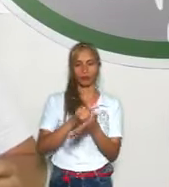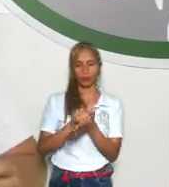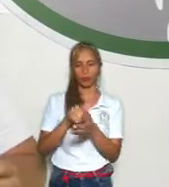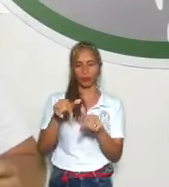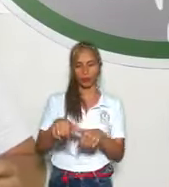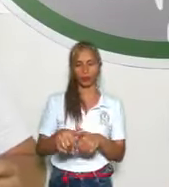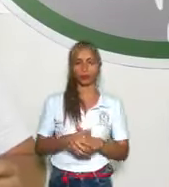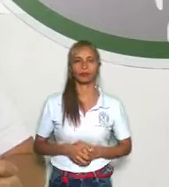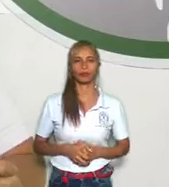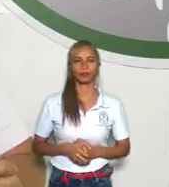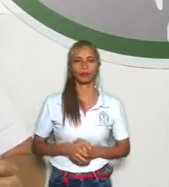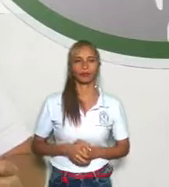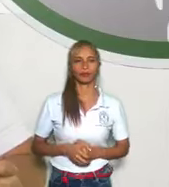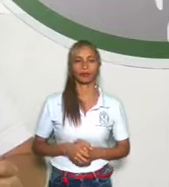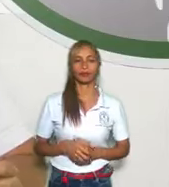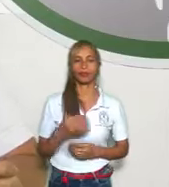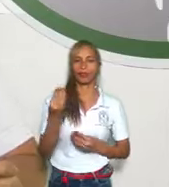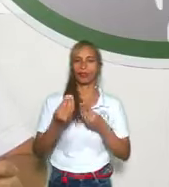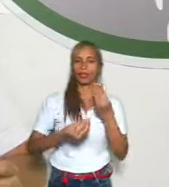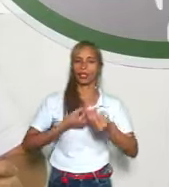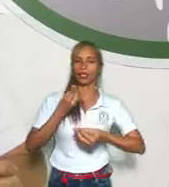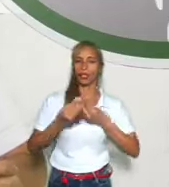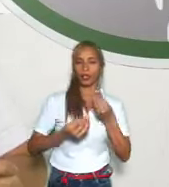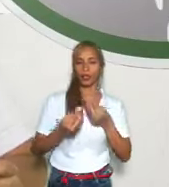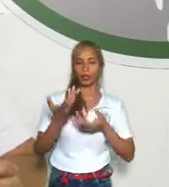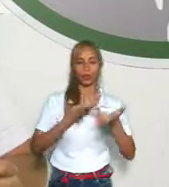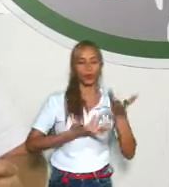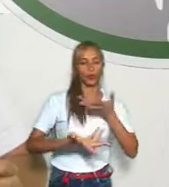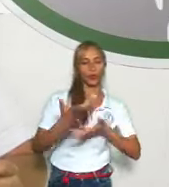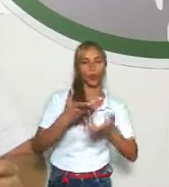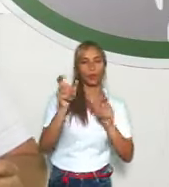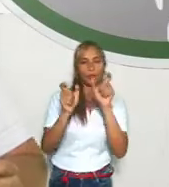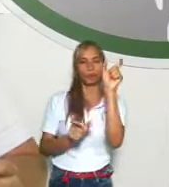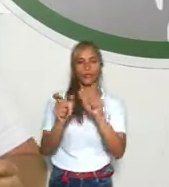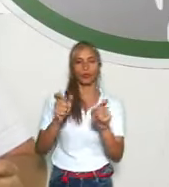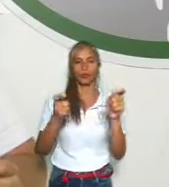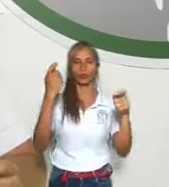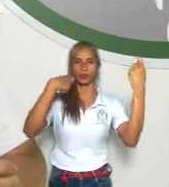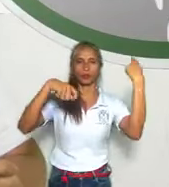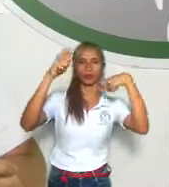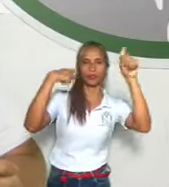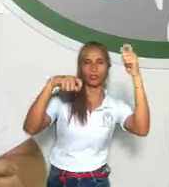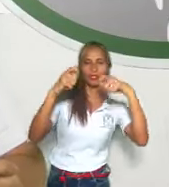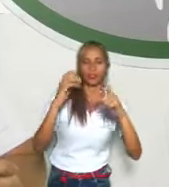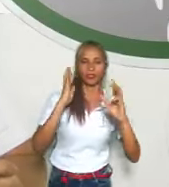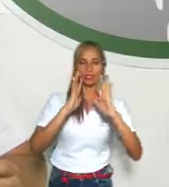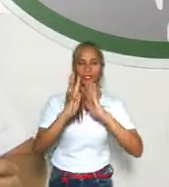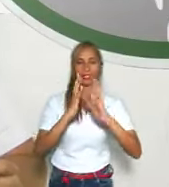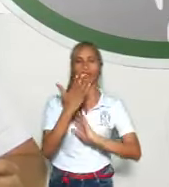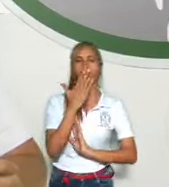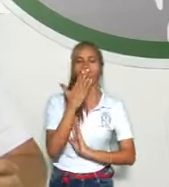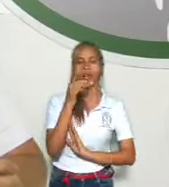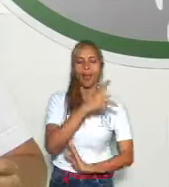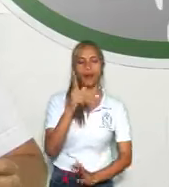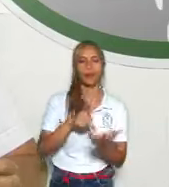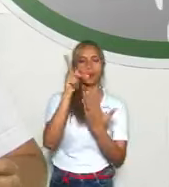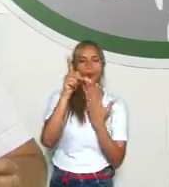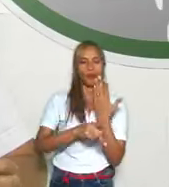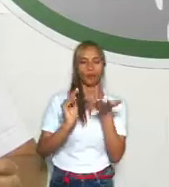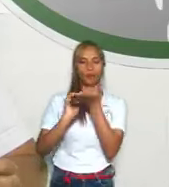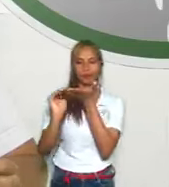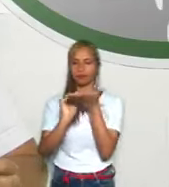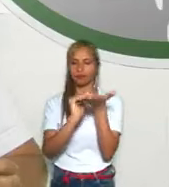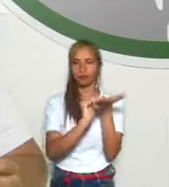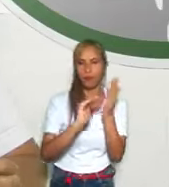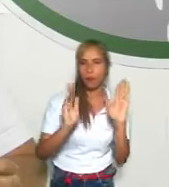Se realizó la socialización con los comerciantes de la Plaza de Mercado Galería de Calarcá del proyecto de mejoramiento para este sector del